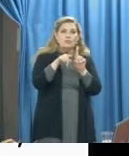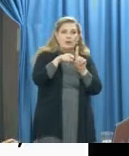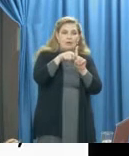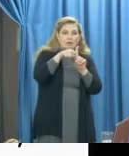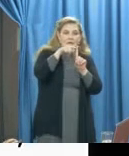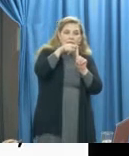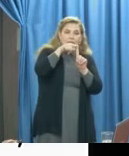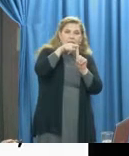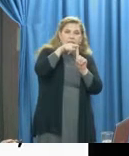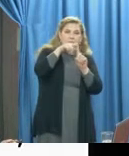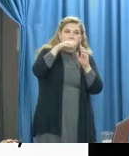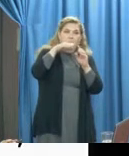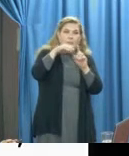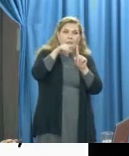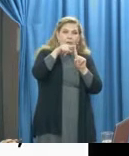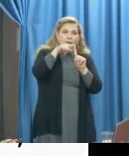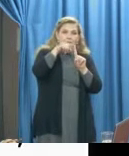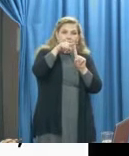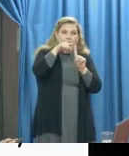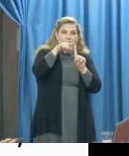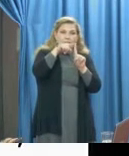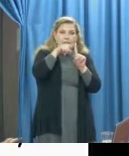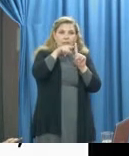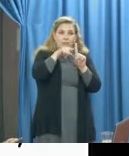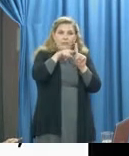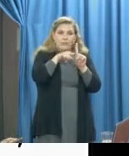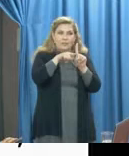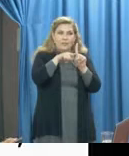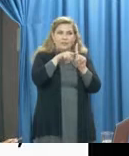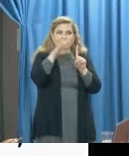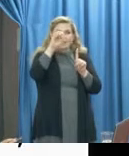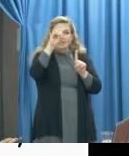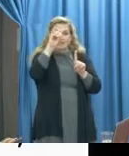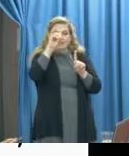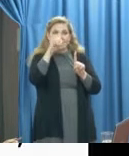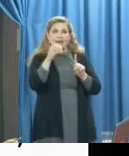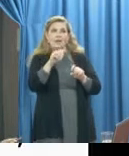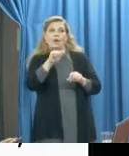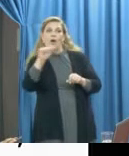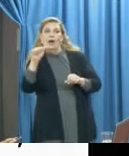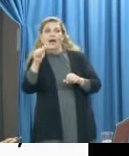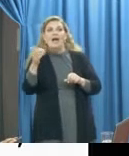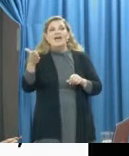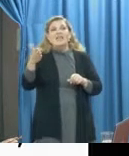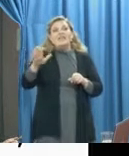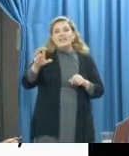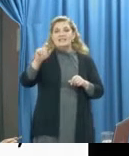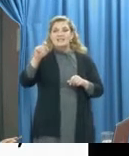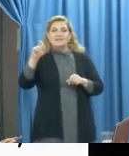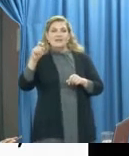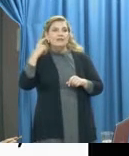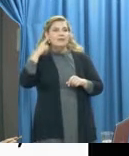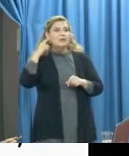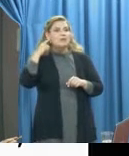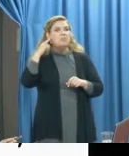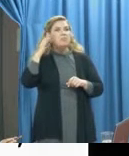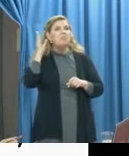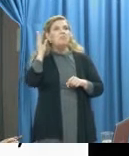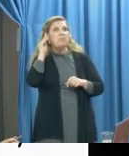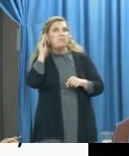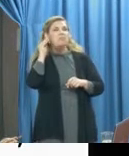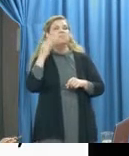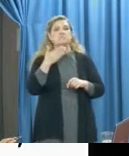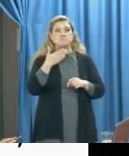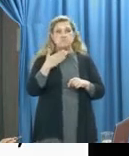Entonces, en estas frecuencias de 0 a 10 a 20 tenemos una audición normal. Cuando nos